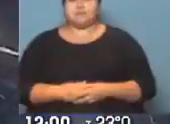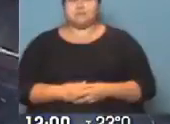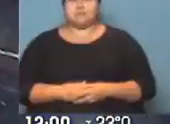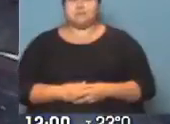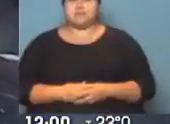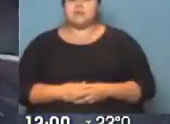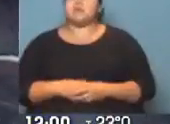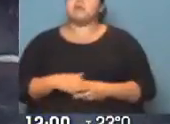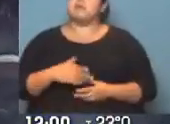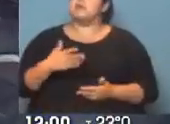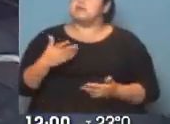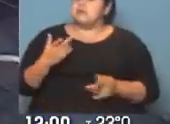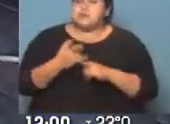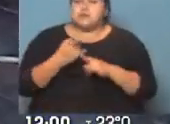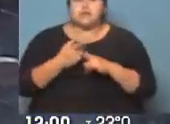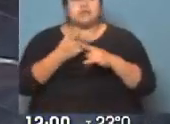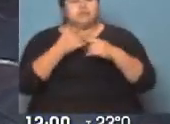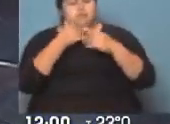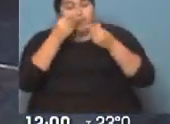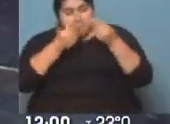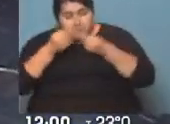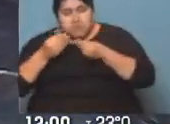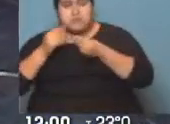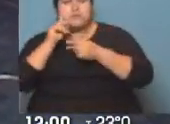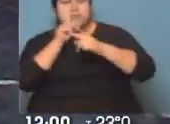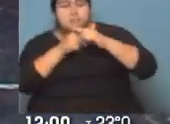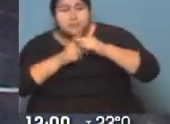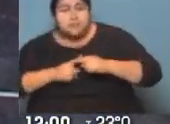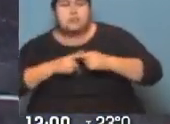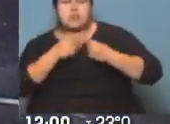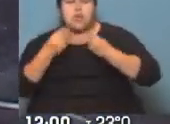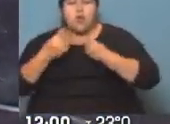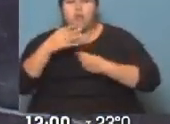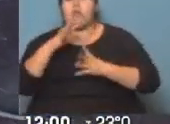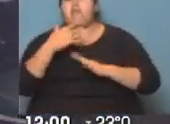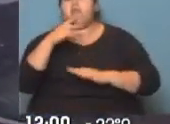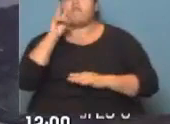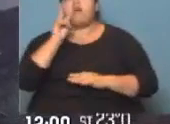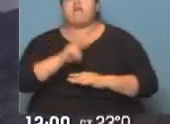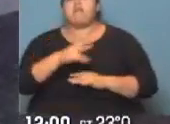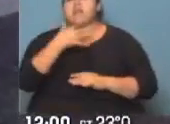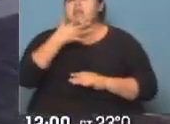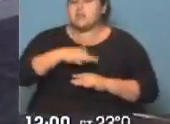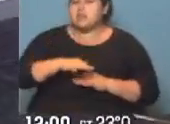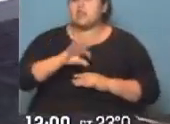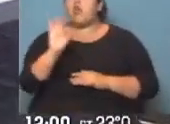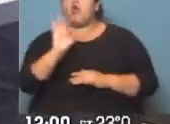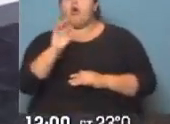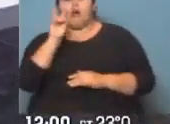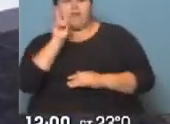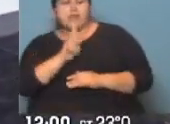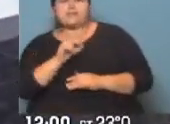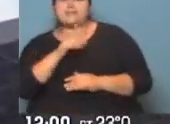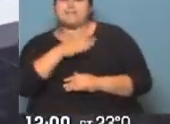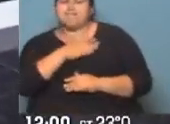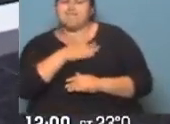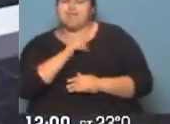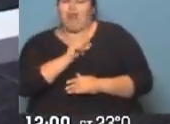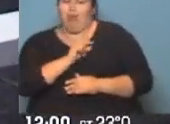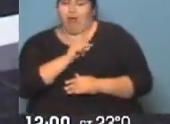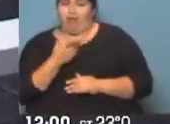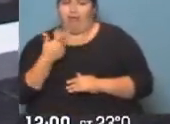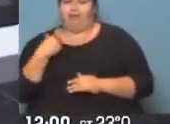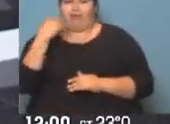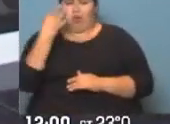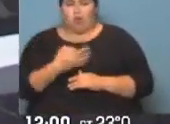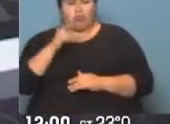Muchas veces hablamos de números, de estadísticas, pero hay algunas que nos sirven para entender la realidad y otras que duelen y muchísimo. Esta en particular duele y